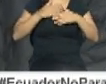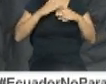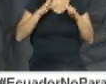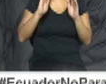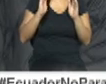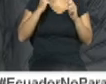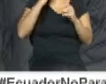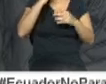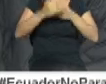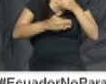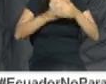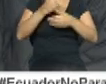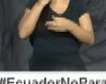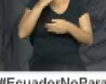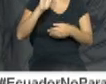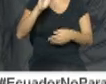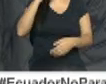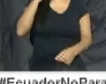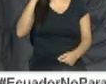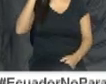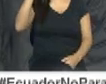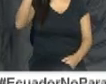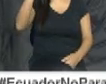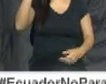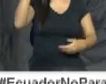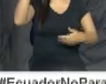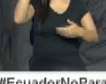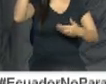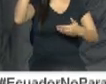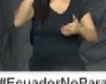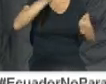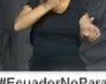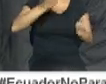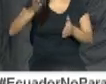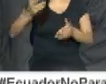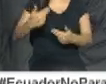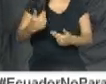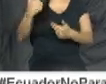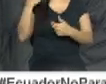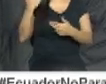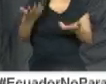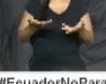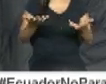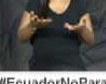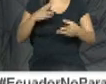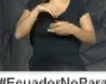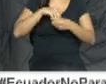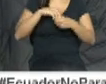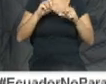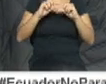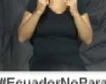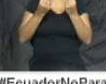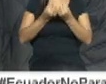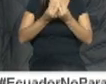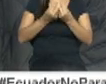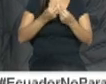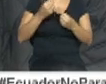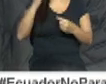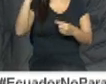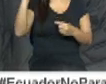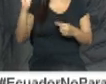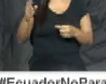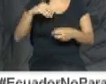si uno lo ve a futuro, yo creo que políticamente estos sectores, los grupos como, por ejemplo, en este caso Brasil,